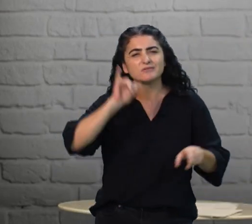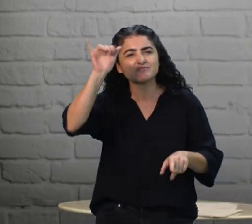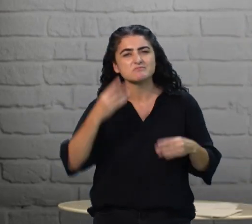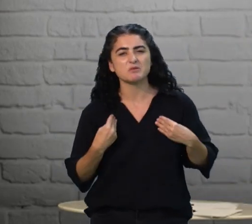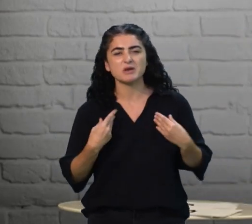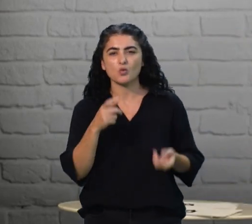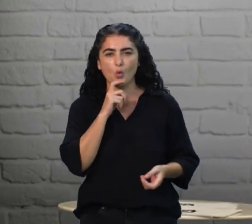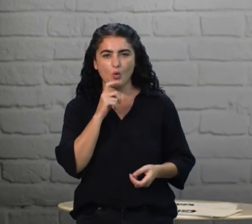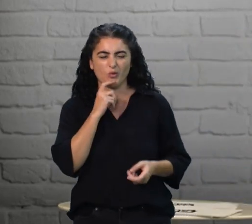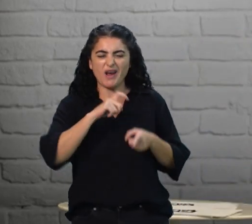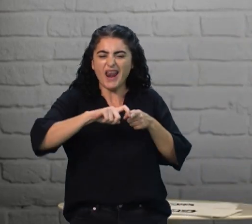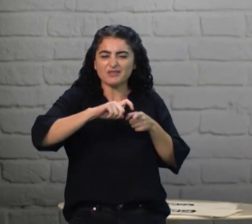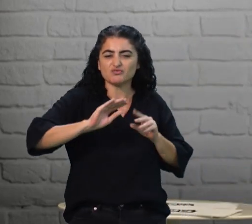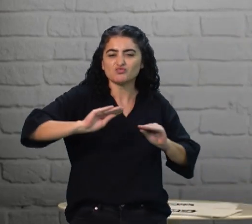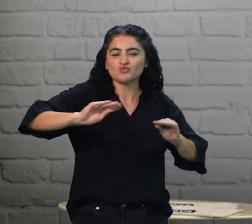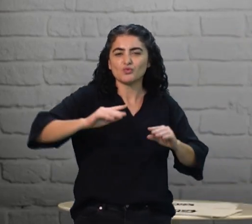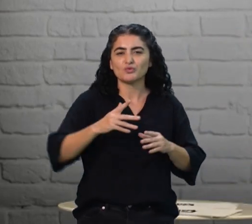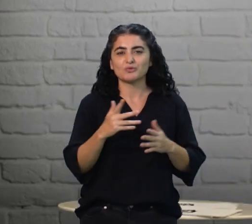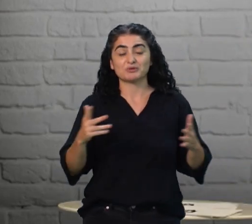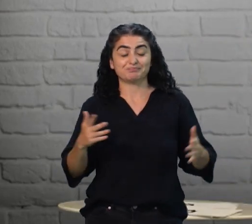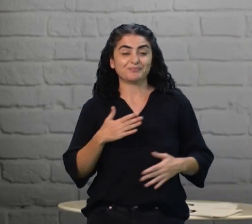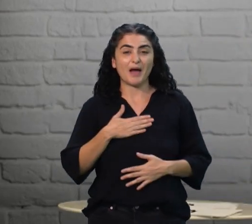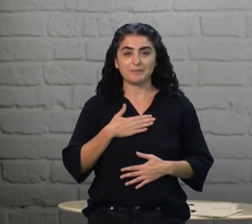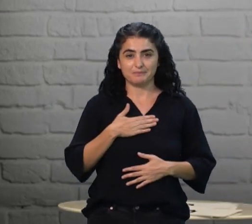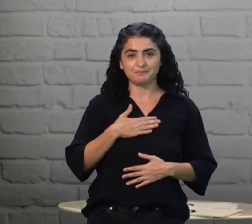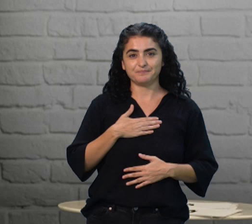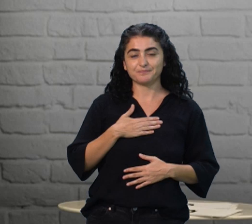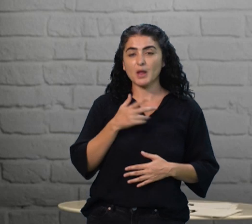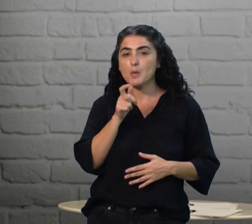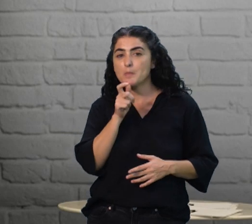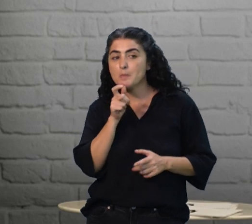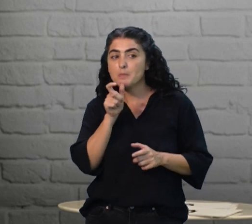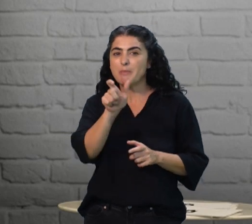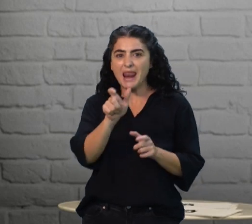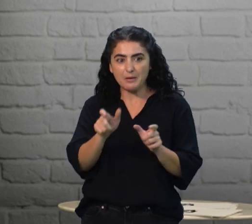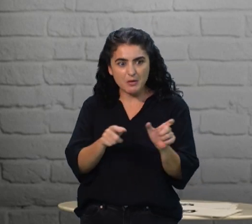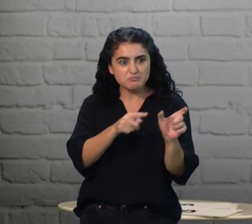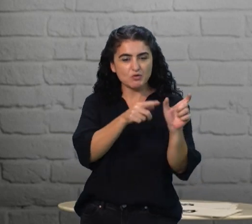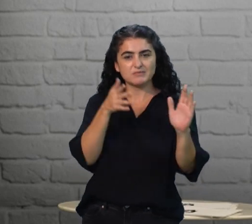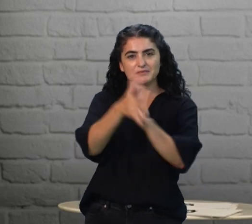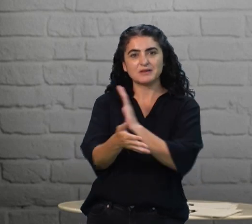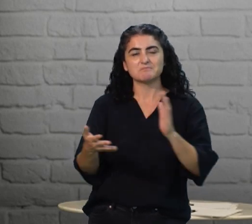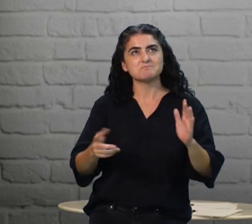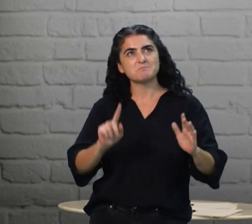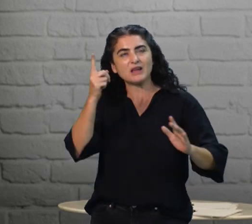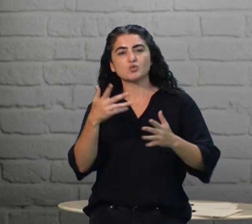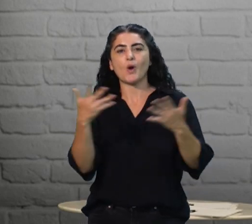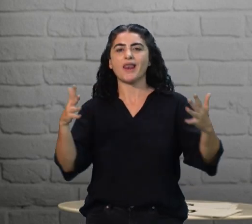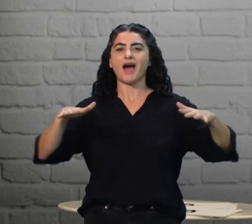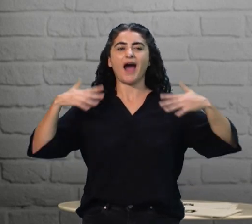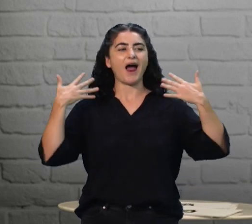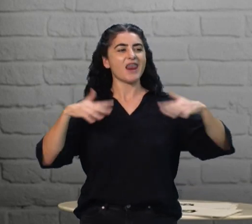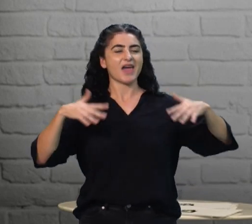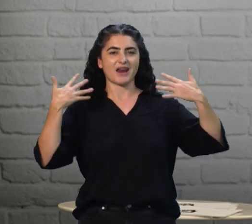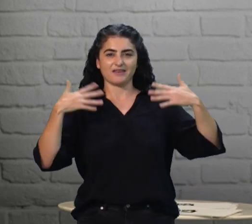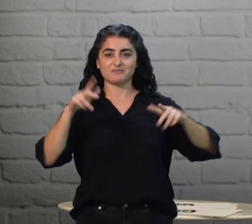es eh A mí lo que la palabra que mejor la Define es alegría somos gente muy alegre y